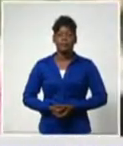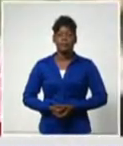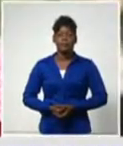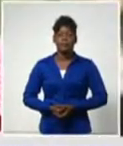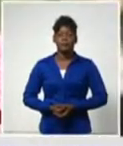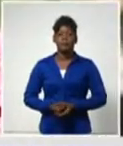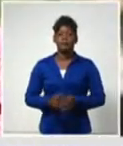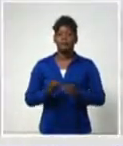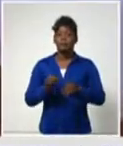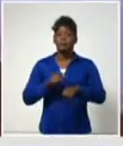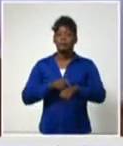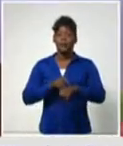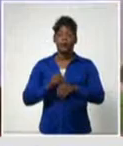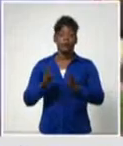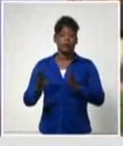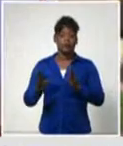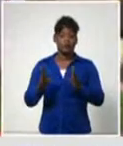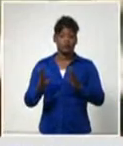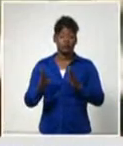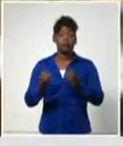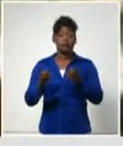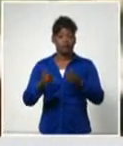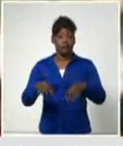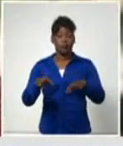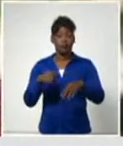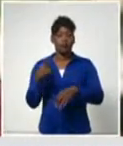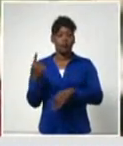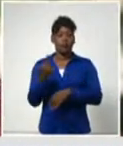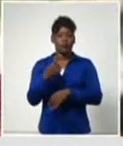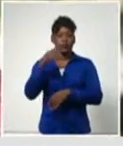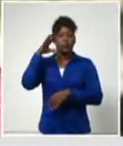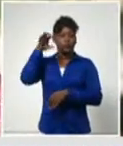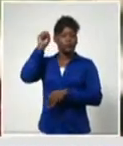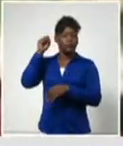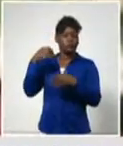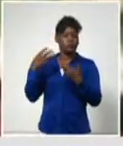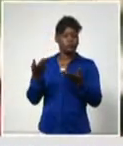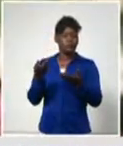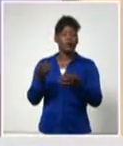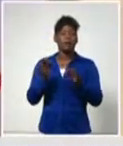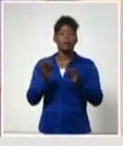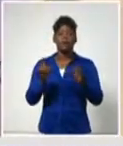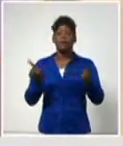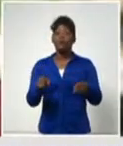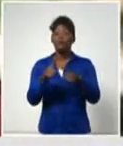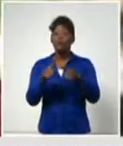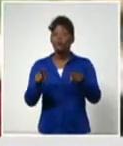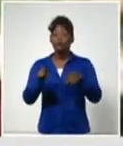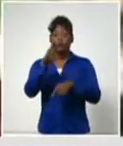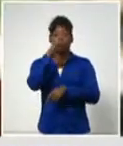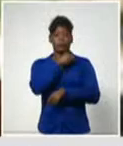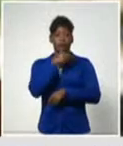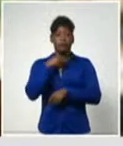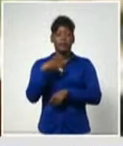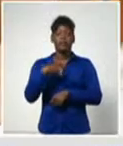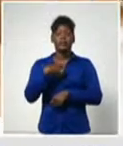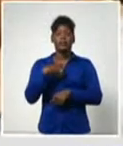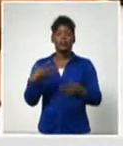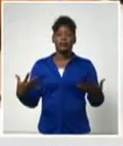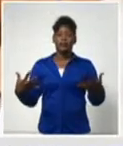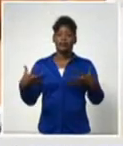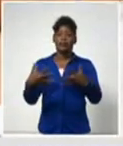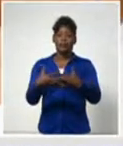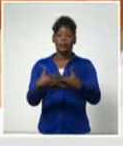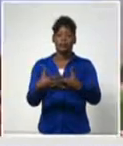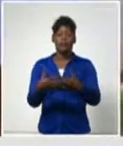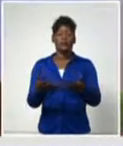En este periodo de confinamiento nos hemos dado cuenta que la música y la medicina tienen mucho que ver. ¿Por qué? Porque la música puede convertirse